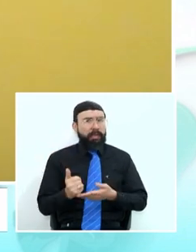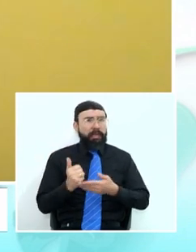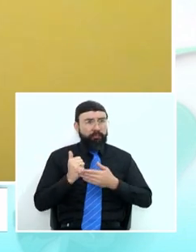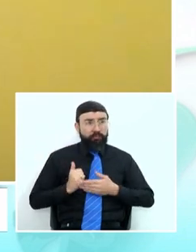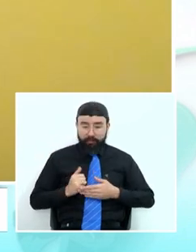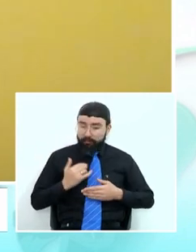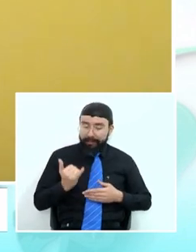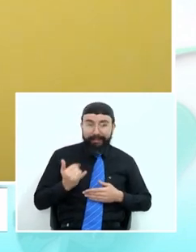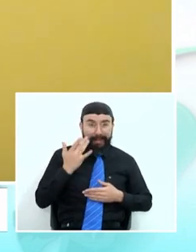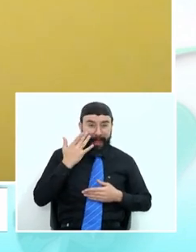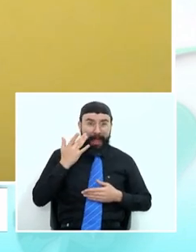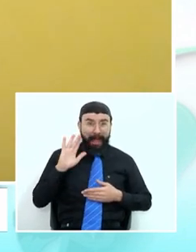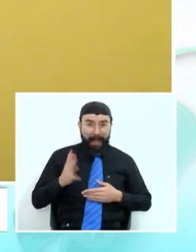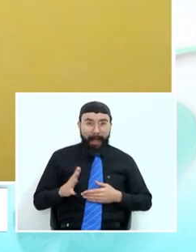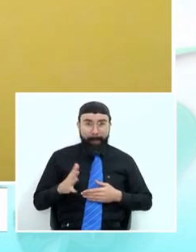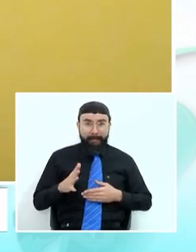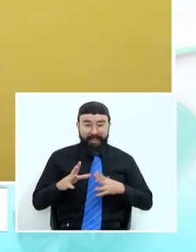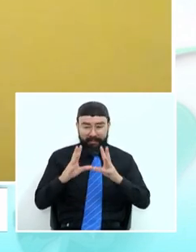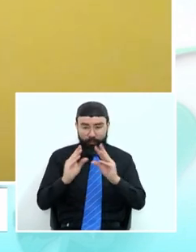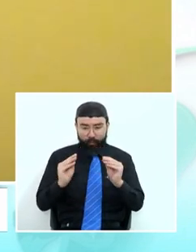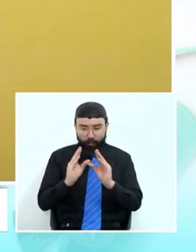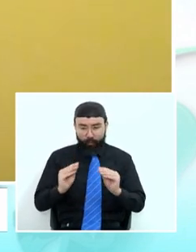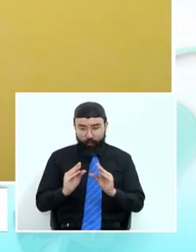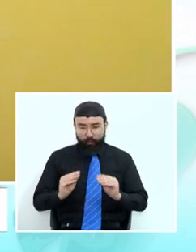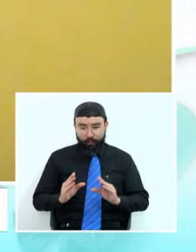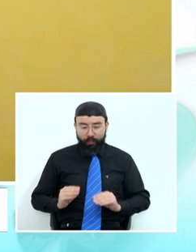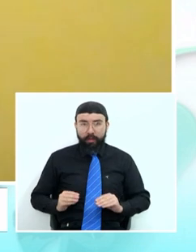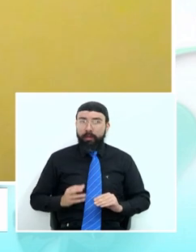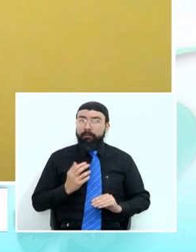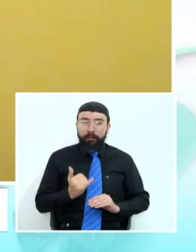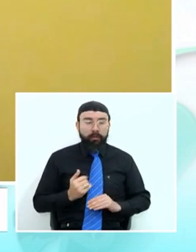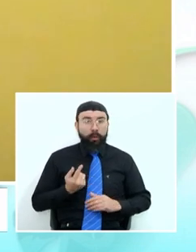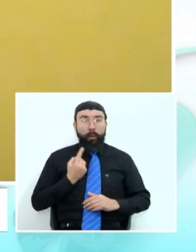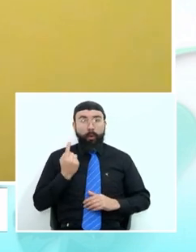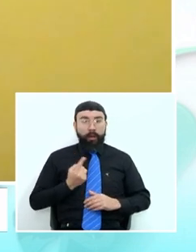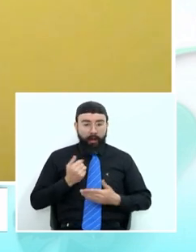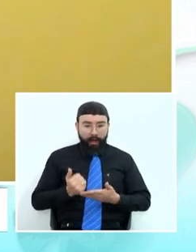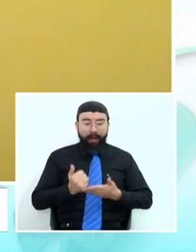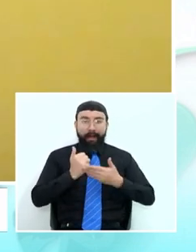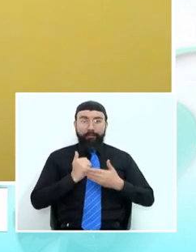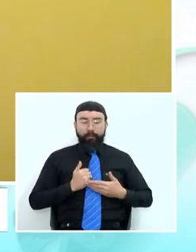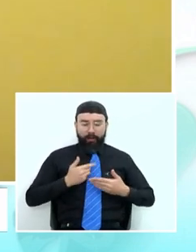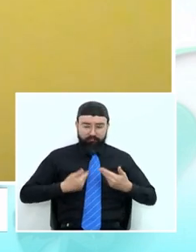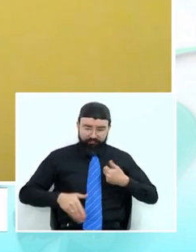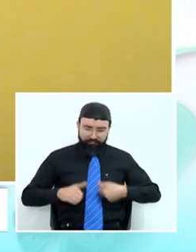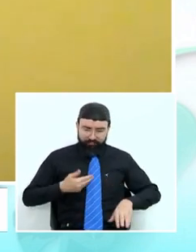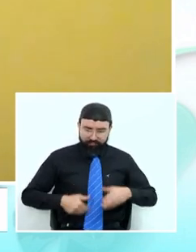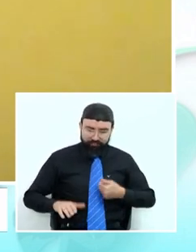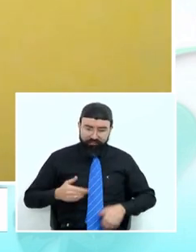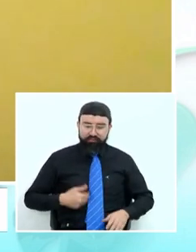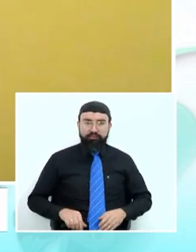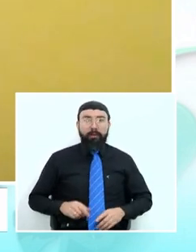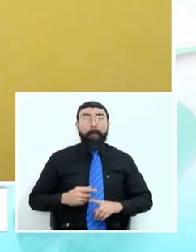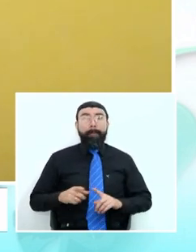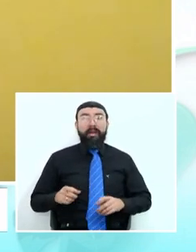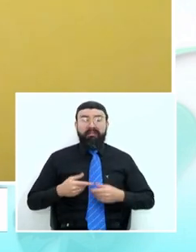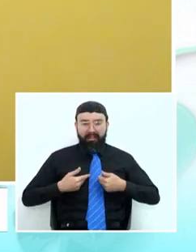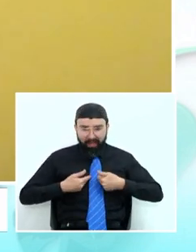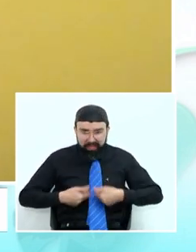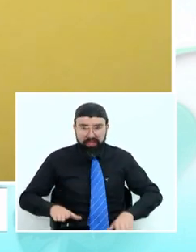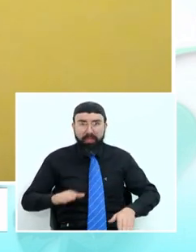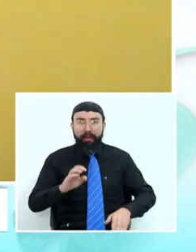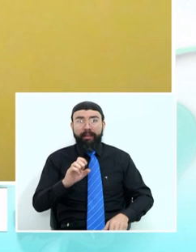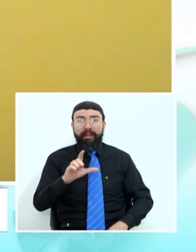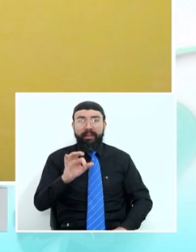que hemos hecho científicos, es que es la única que no arrastra electrolitos. Cuando produce,